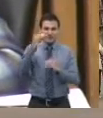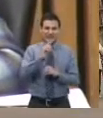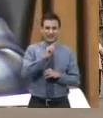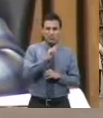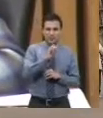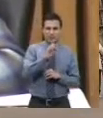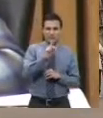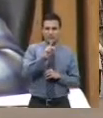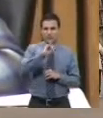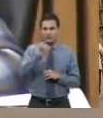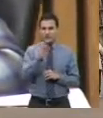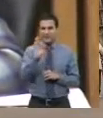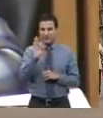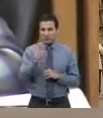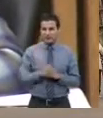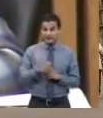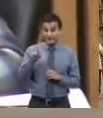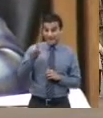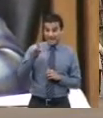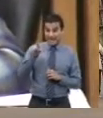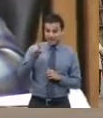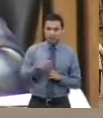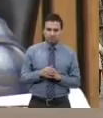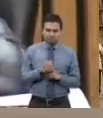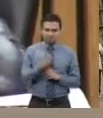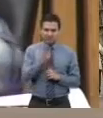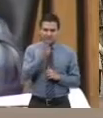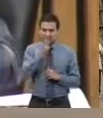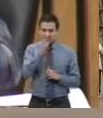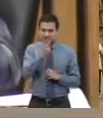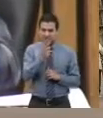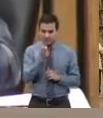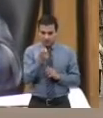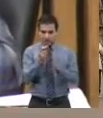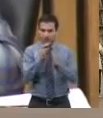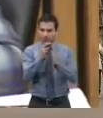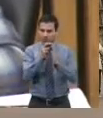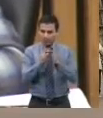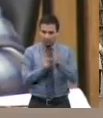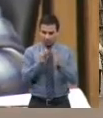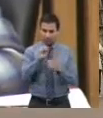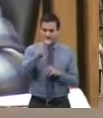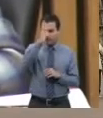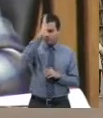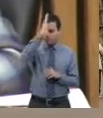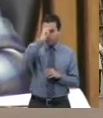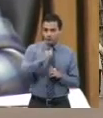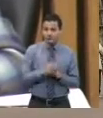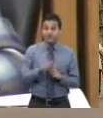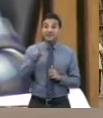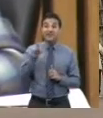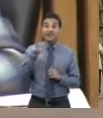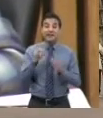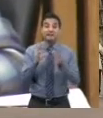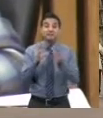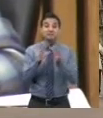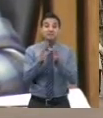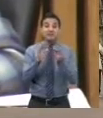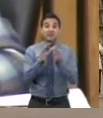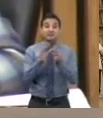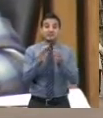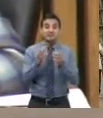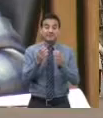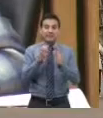del Poder Judicial de la Federación ha coincidido con este criterio en el sentido de sostener que existe un riesgo